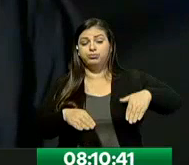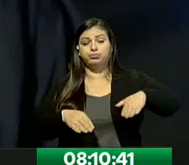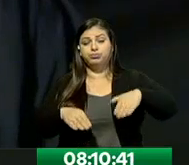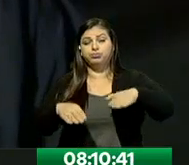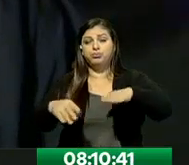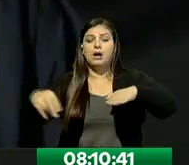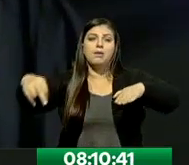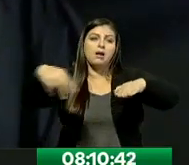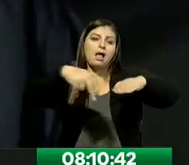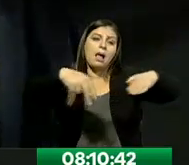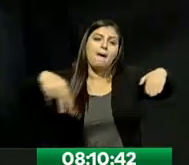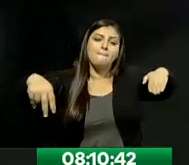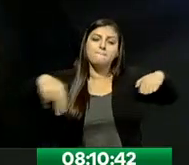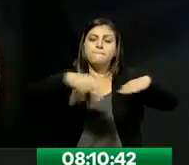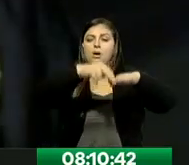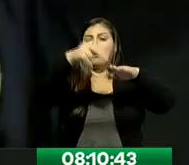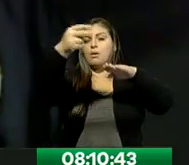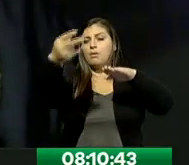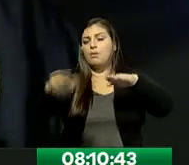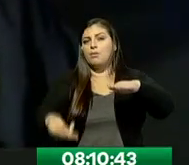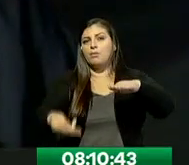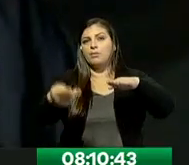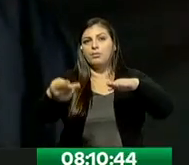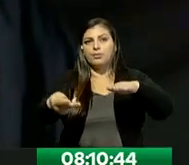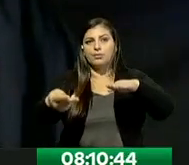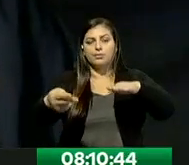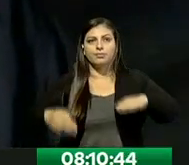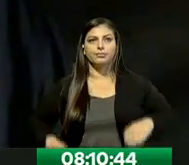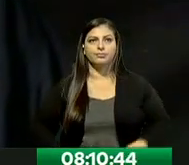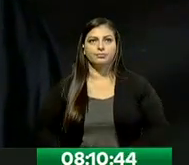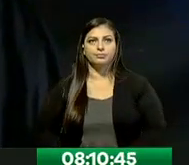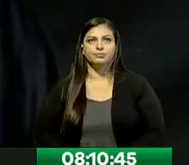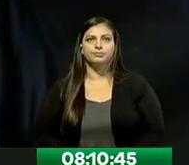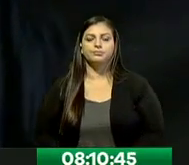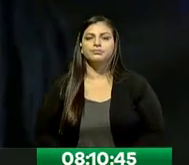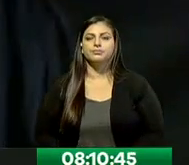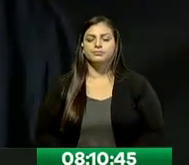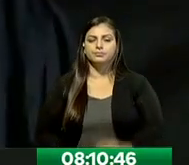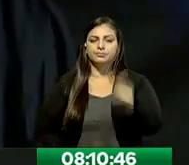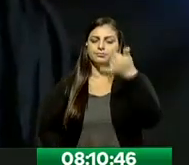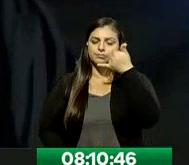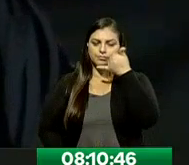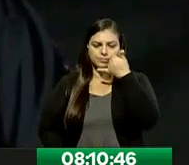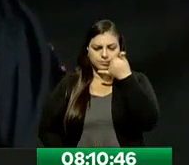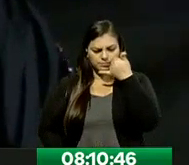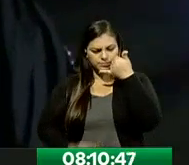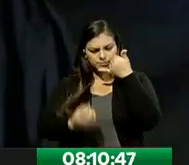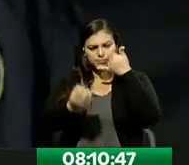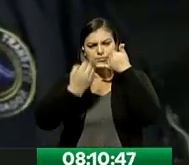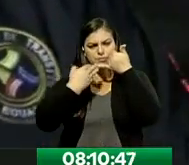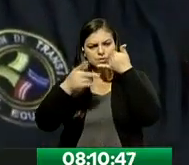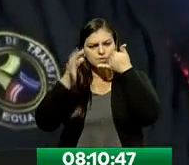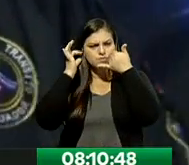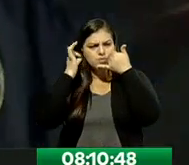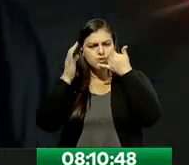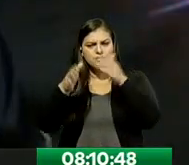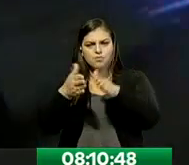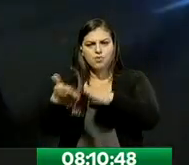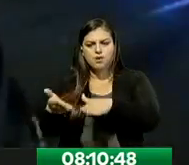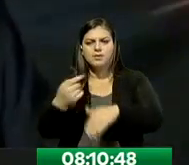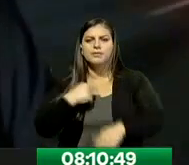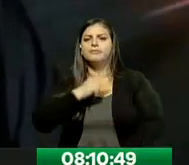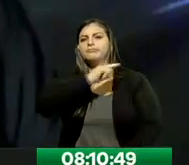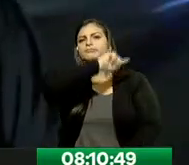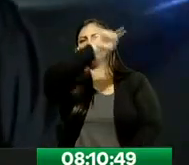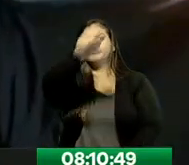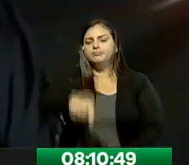llegar al lugar pudimos constatar que se trataba de un atropello, una persona de sexo femenino, Producto del impacto y de la gravedad de las heridas, resulta